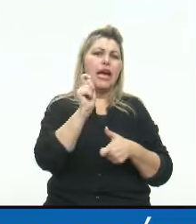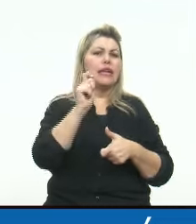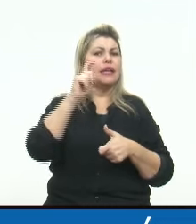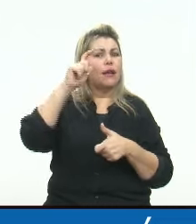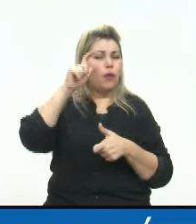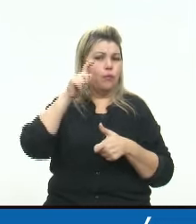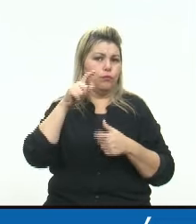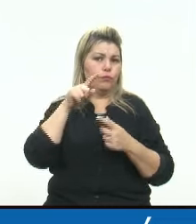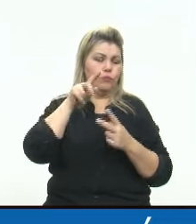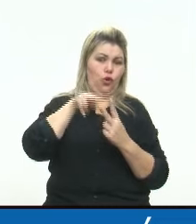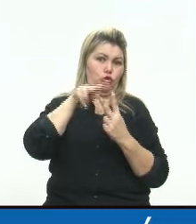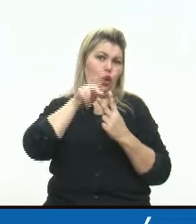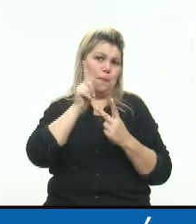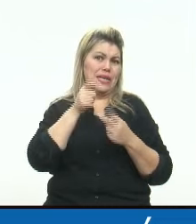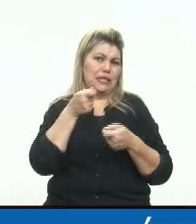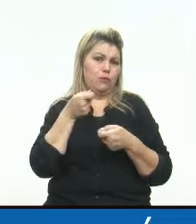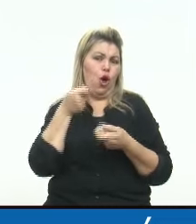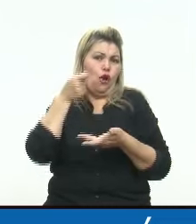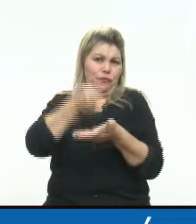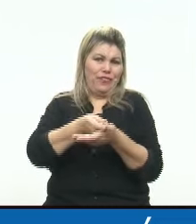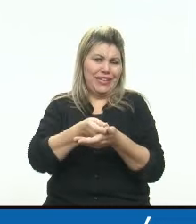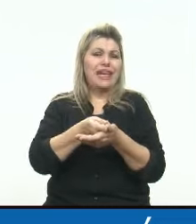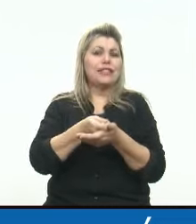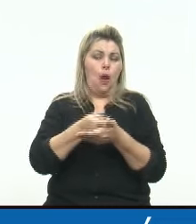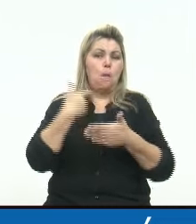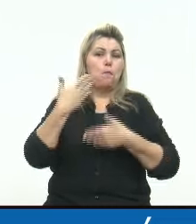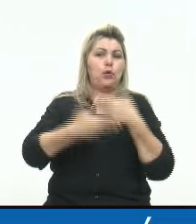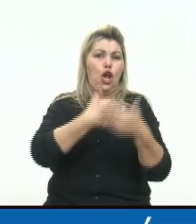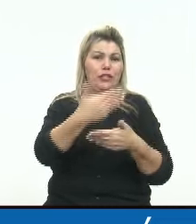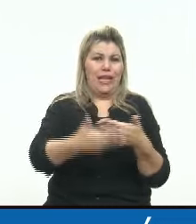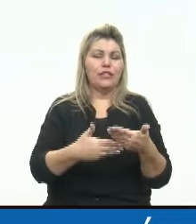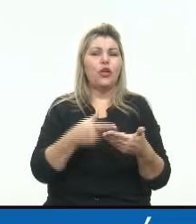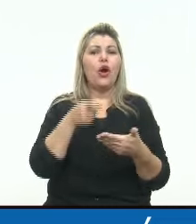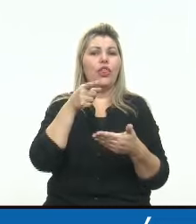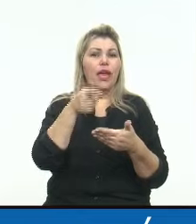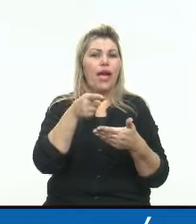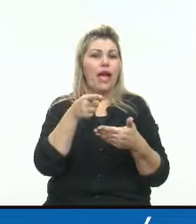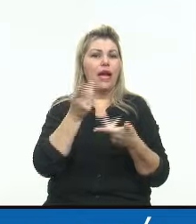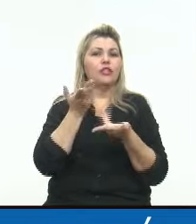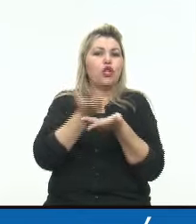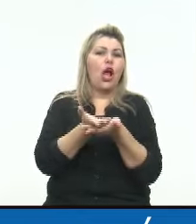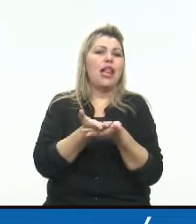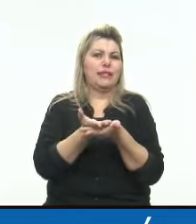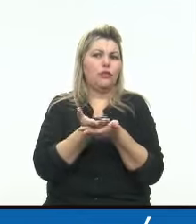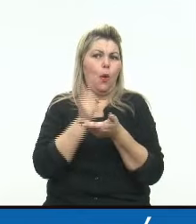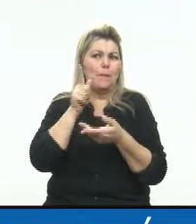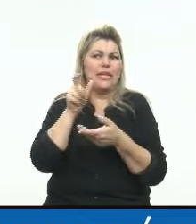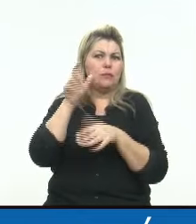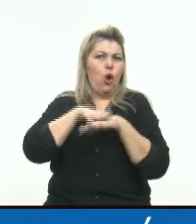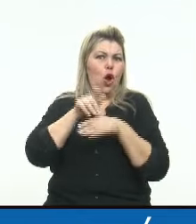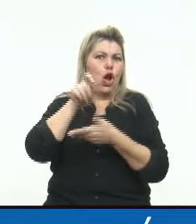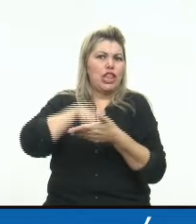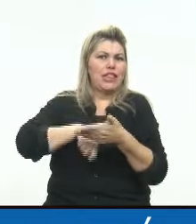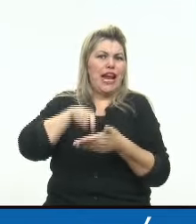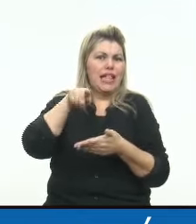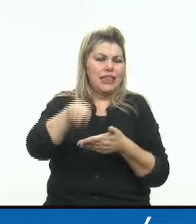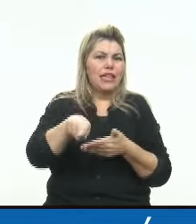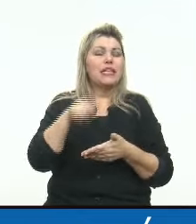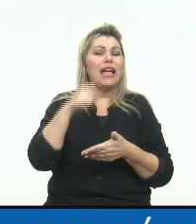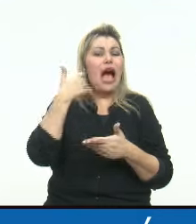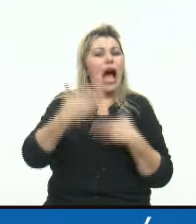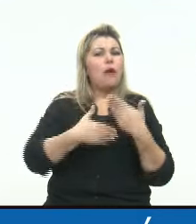y está en proceso de rescisión por solicitud del mismo contratista. Como se dijo, el avance físico es del